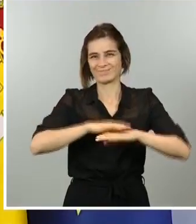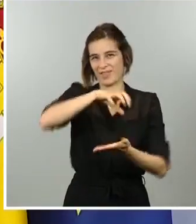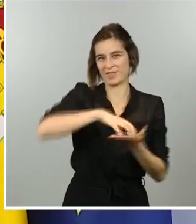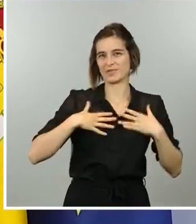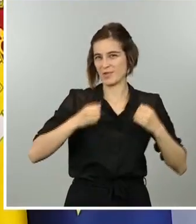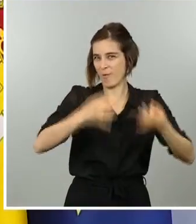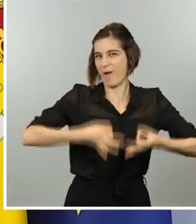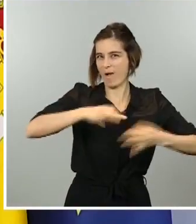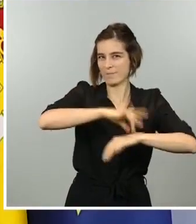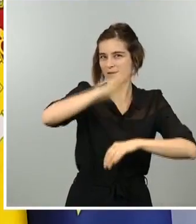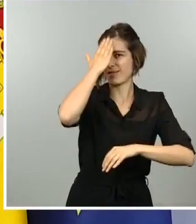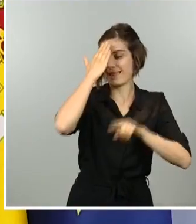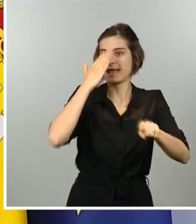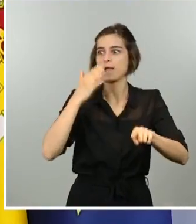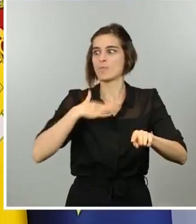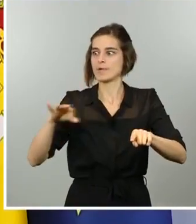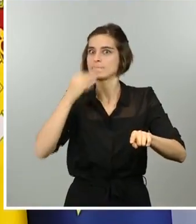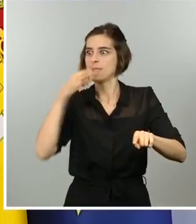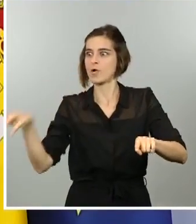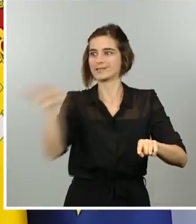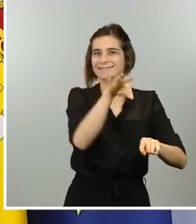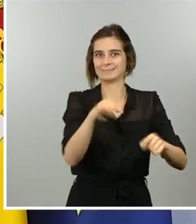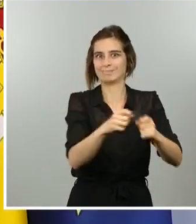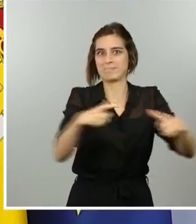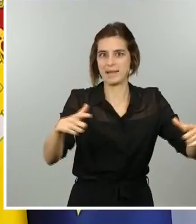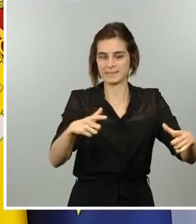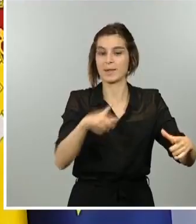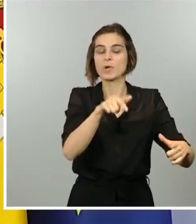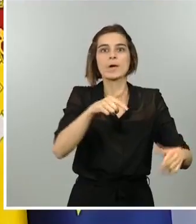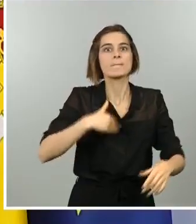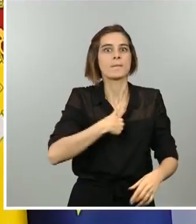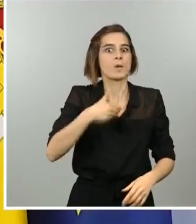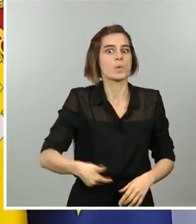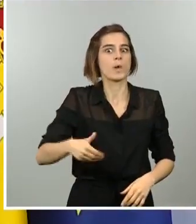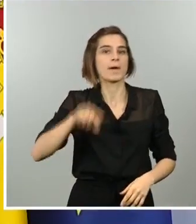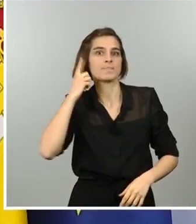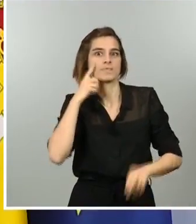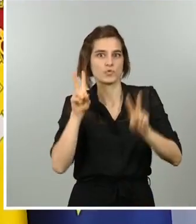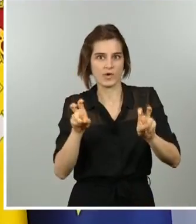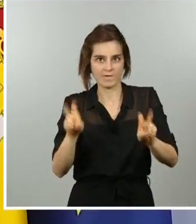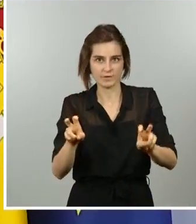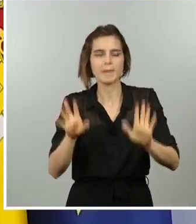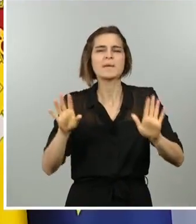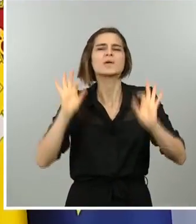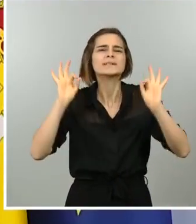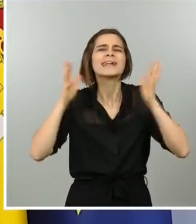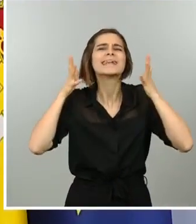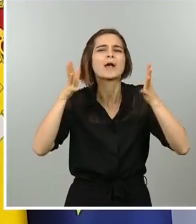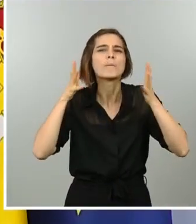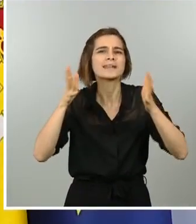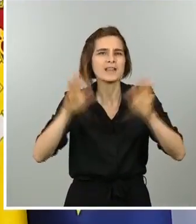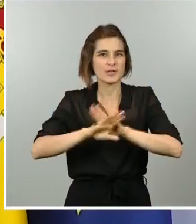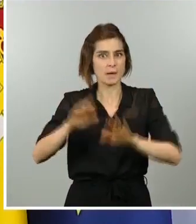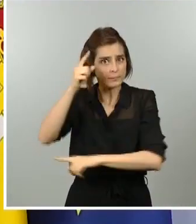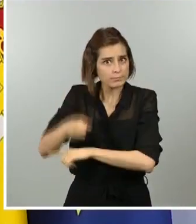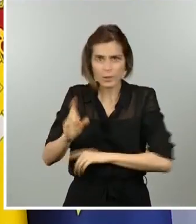es la detección precoz de los nuevos casos. Pero esto, insisto, está en línea seguramente de recomendaciones y corresponderá a cada comunidad autónoma tomar sus